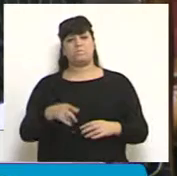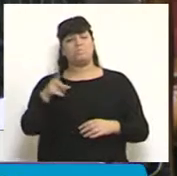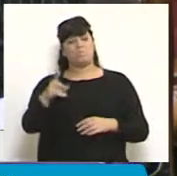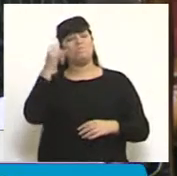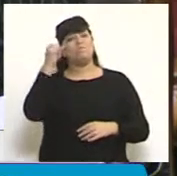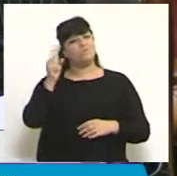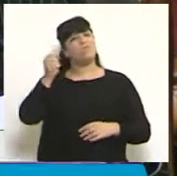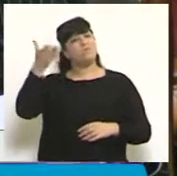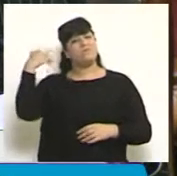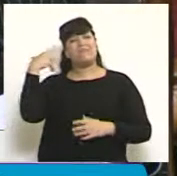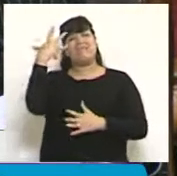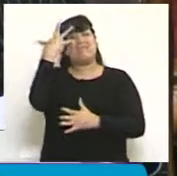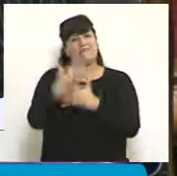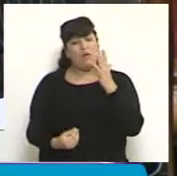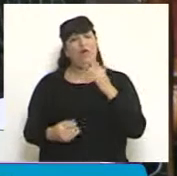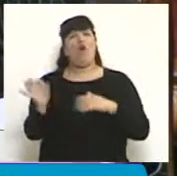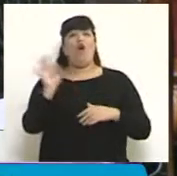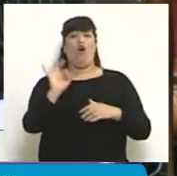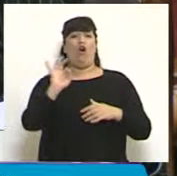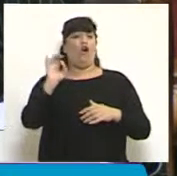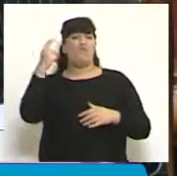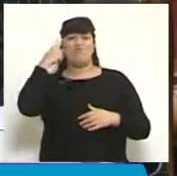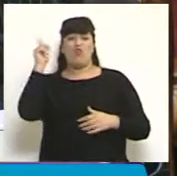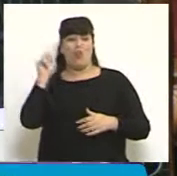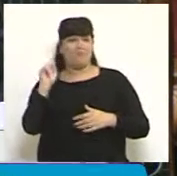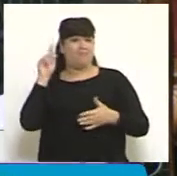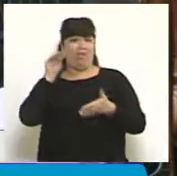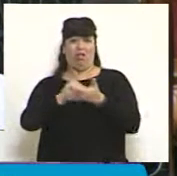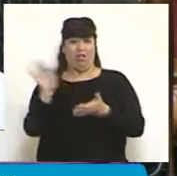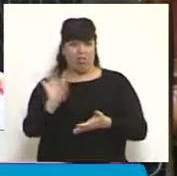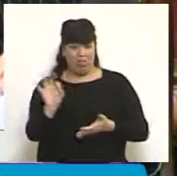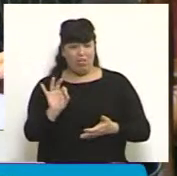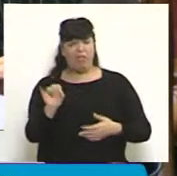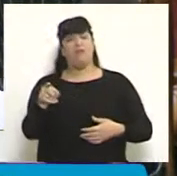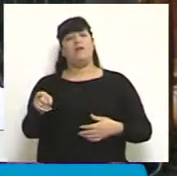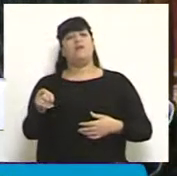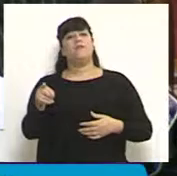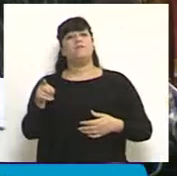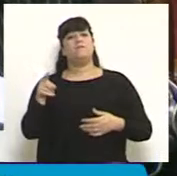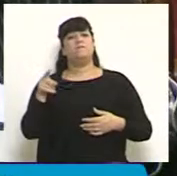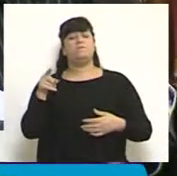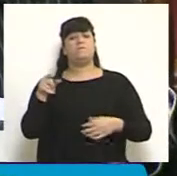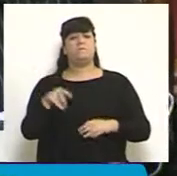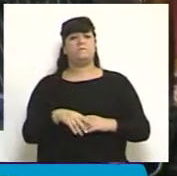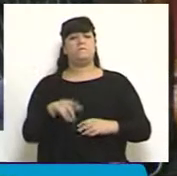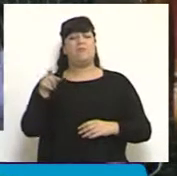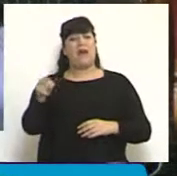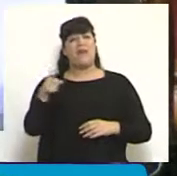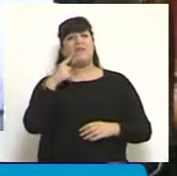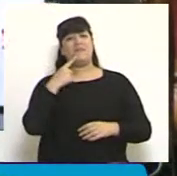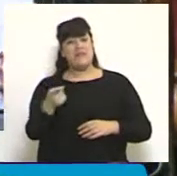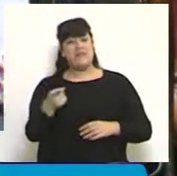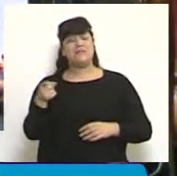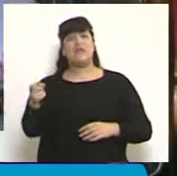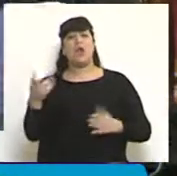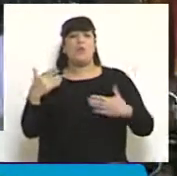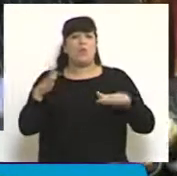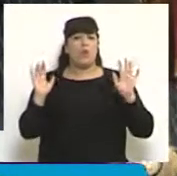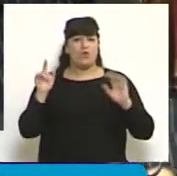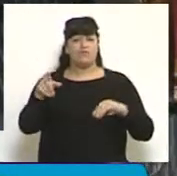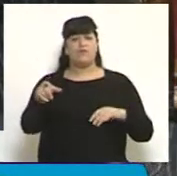error o una no consideración concreta. Y en ese caso se establece la